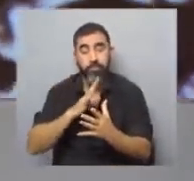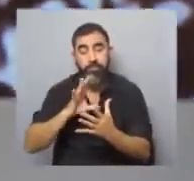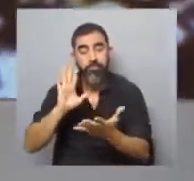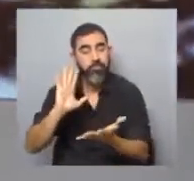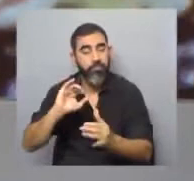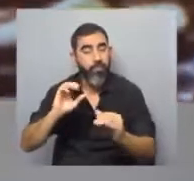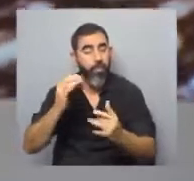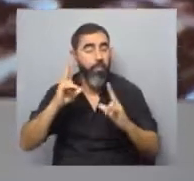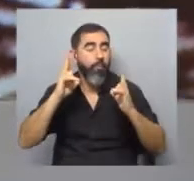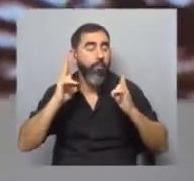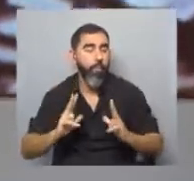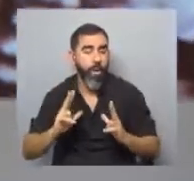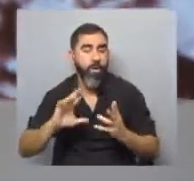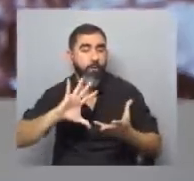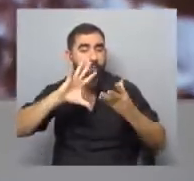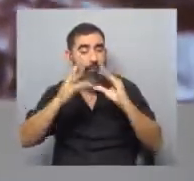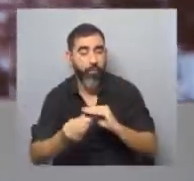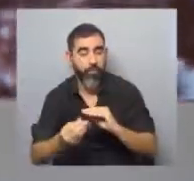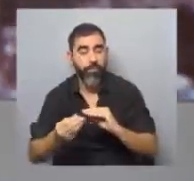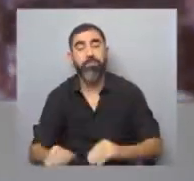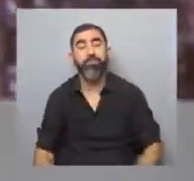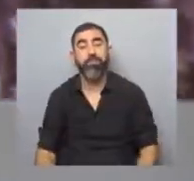marco con una